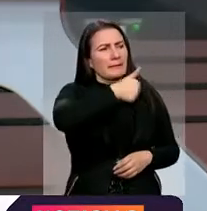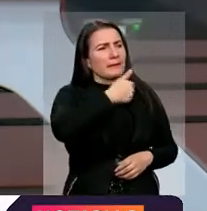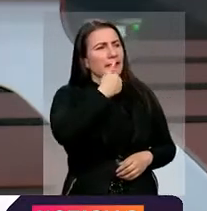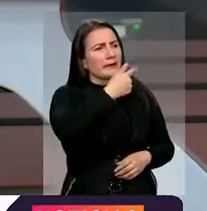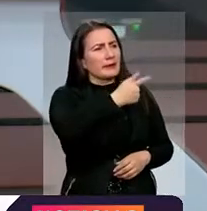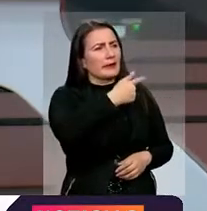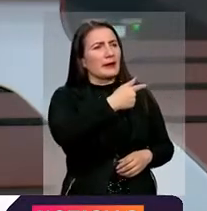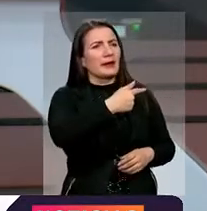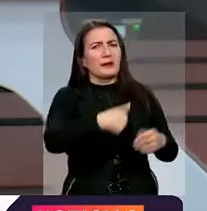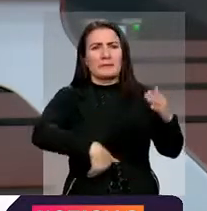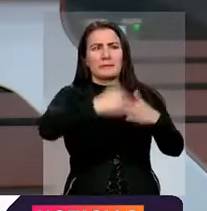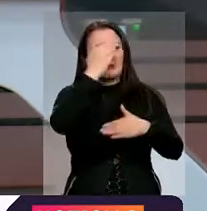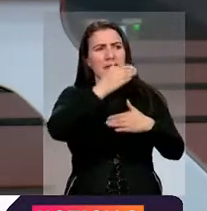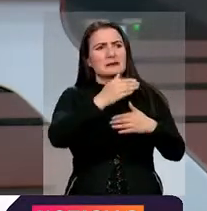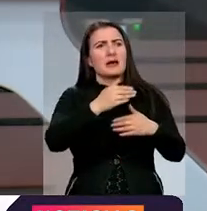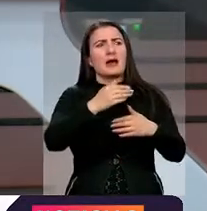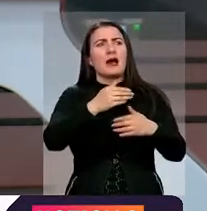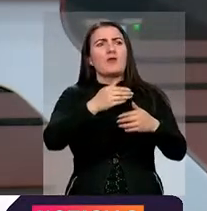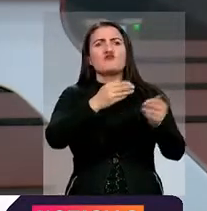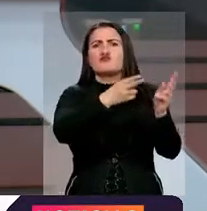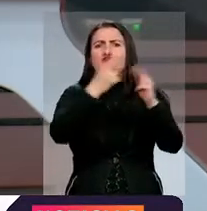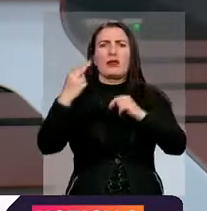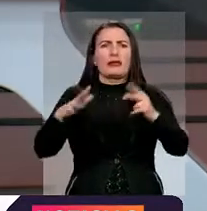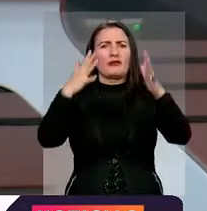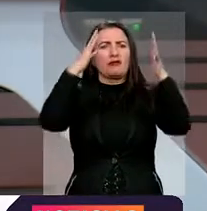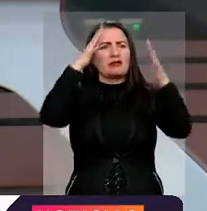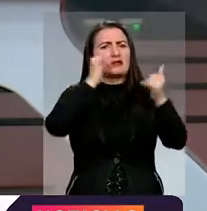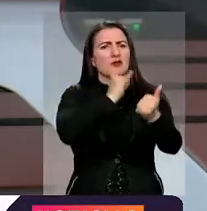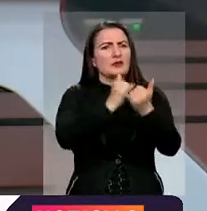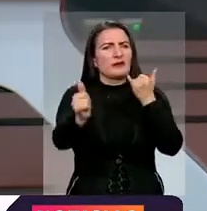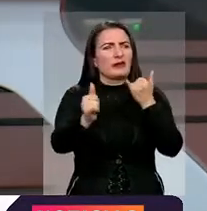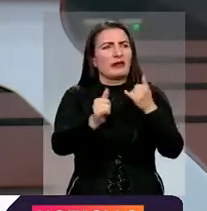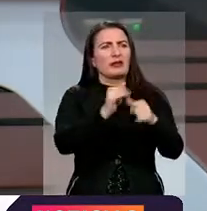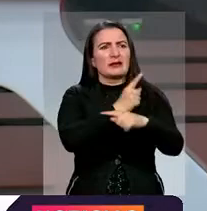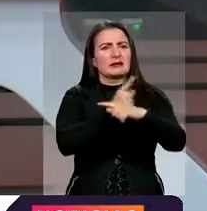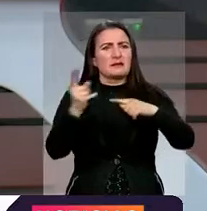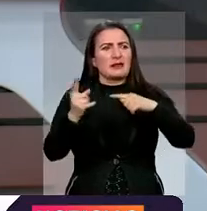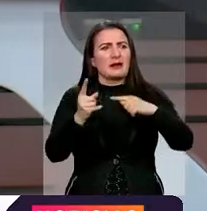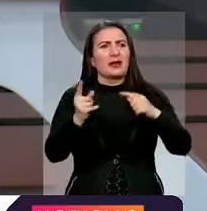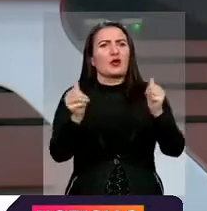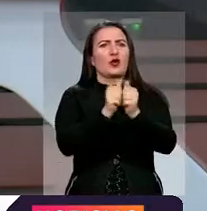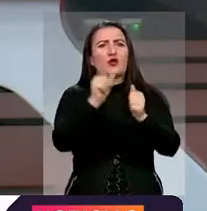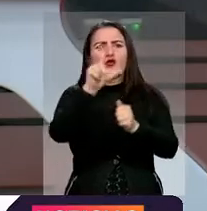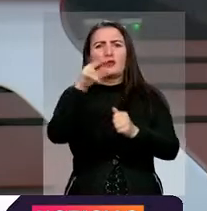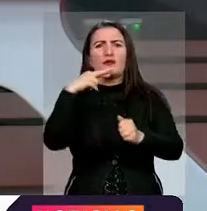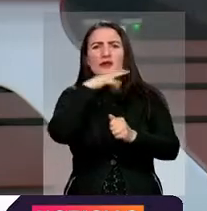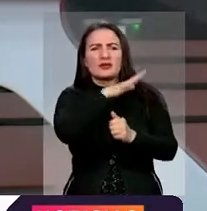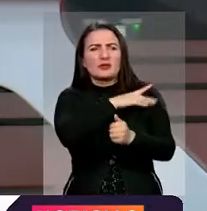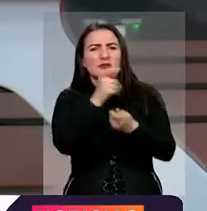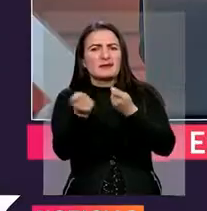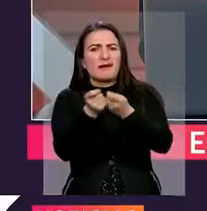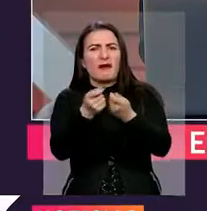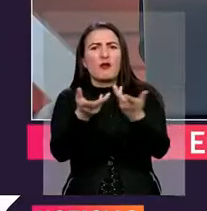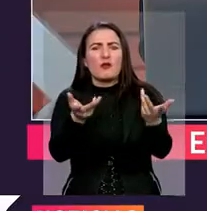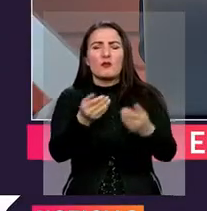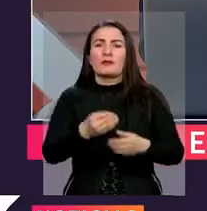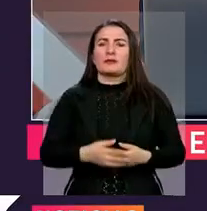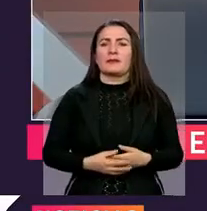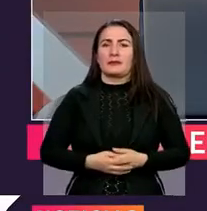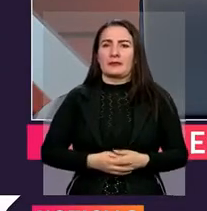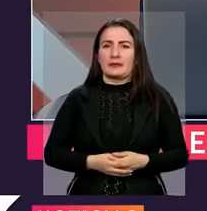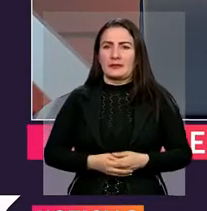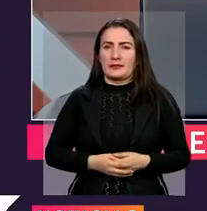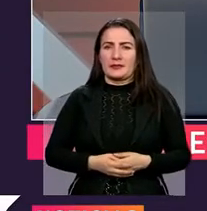semana con festivo. ¿Recomendaciones para las personas que viajan y que probablemente estarán cerca a esta zona de alerta?